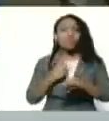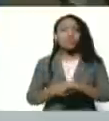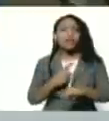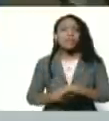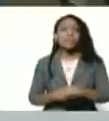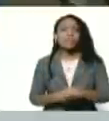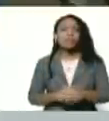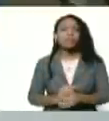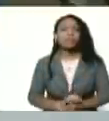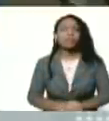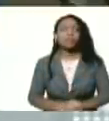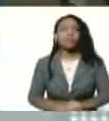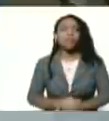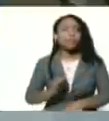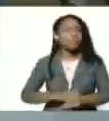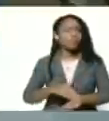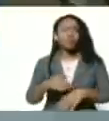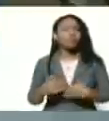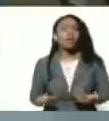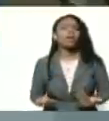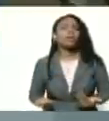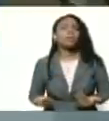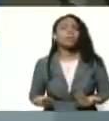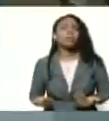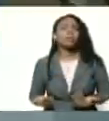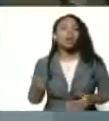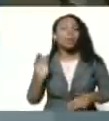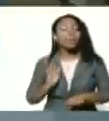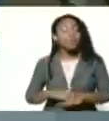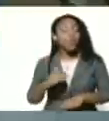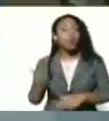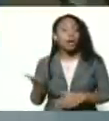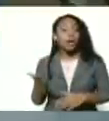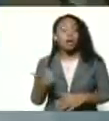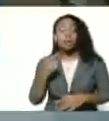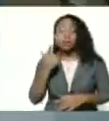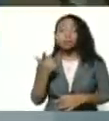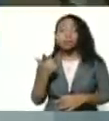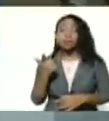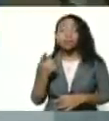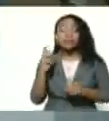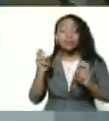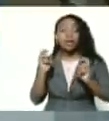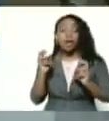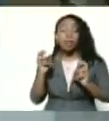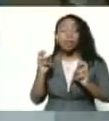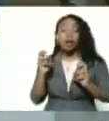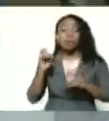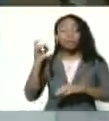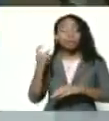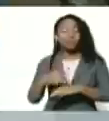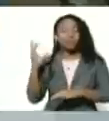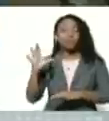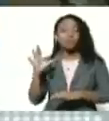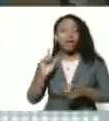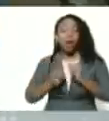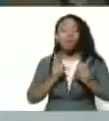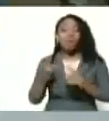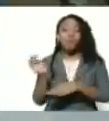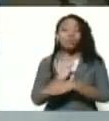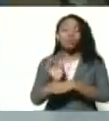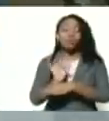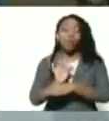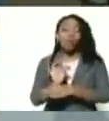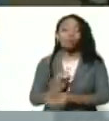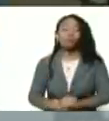gente. ¿Por qué? Muchas veces la burocracia, la indolencia de algunos